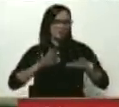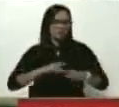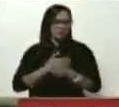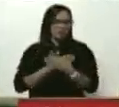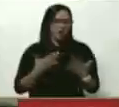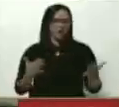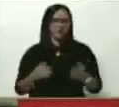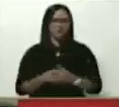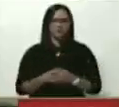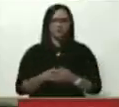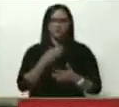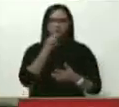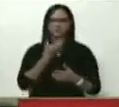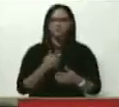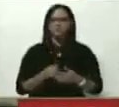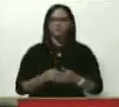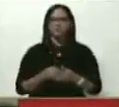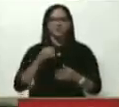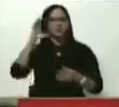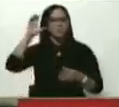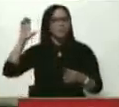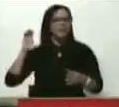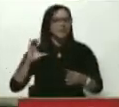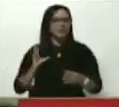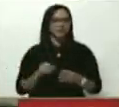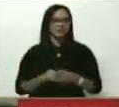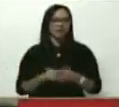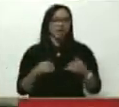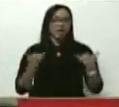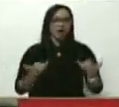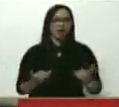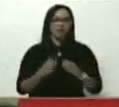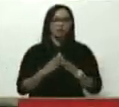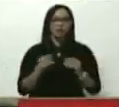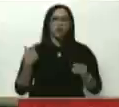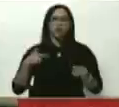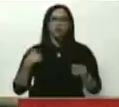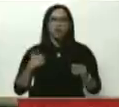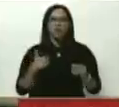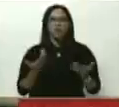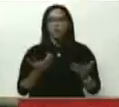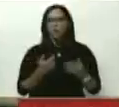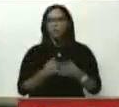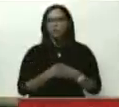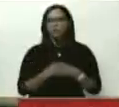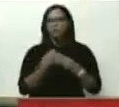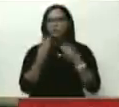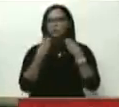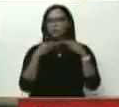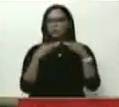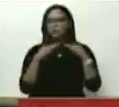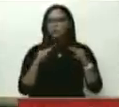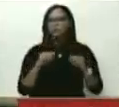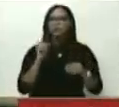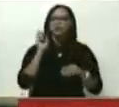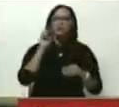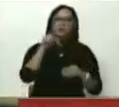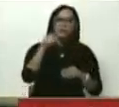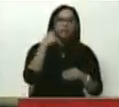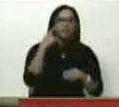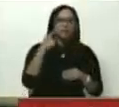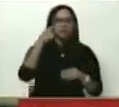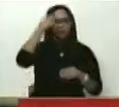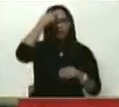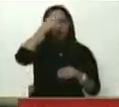Pero bueno, esos son esos países. Ahora, es como todo, tiene una moraleja, ¿verdad? Si usted es electo por el